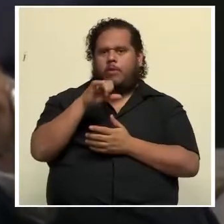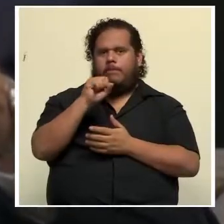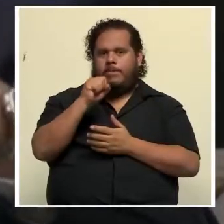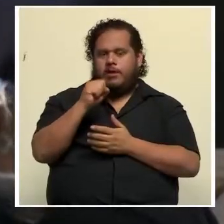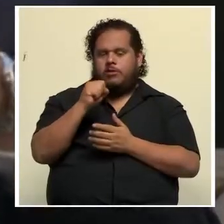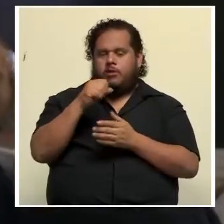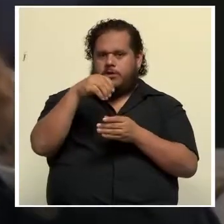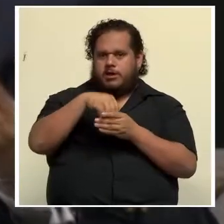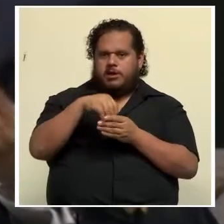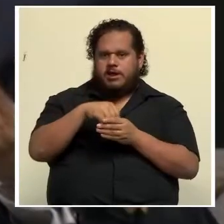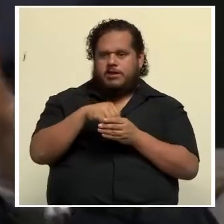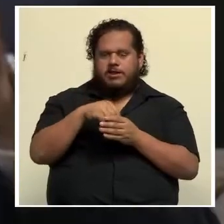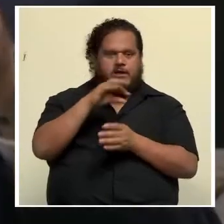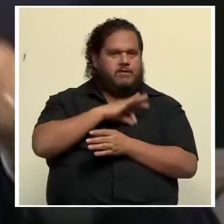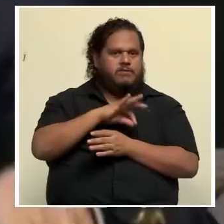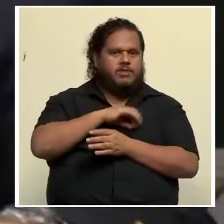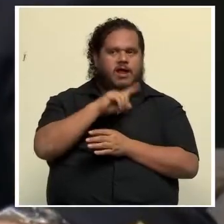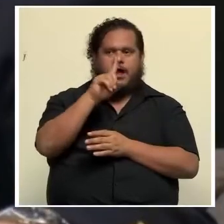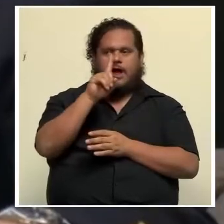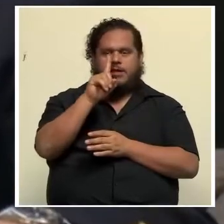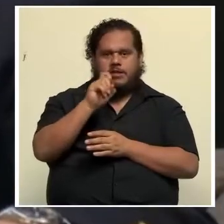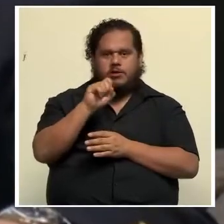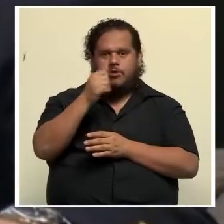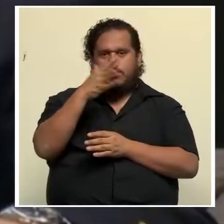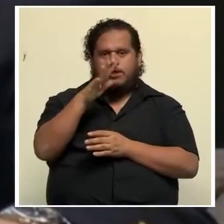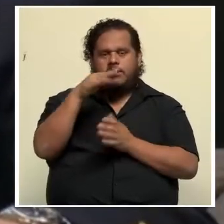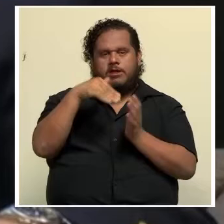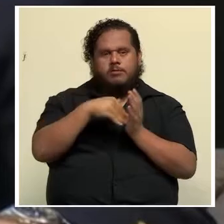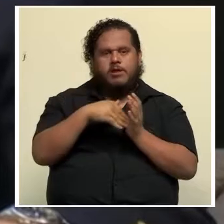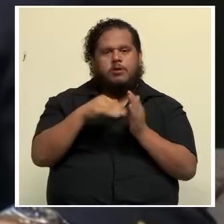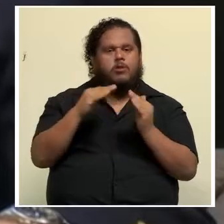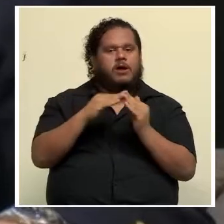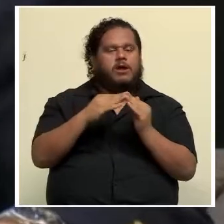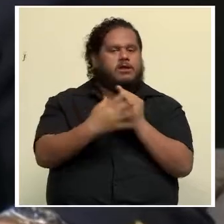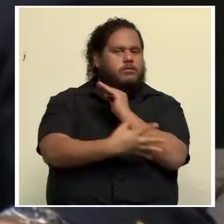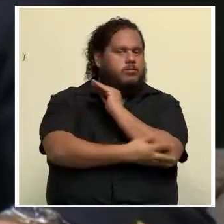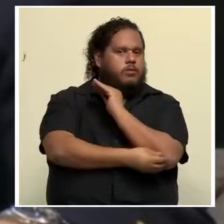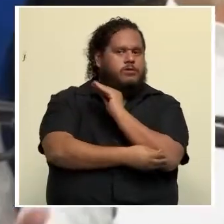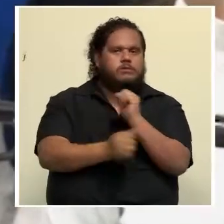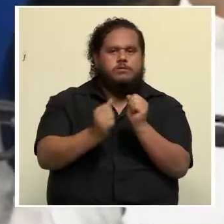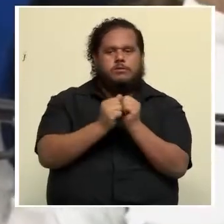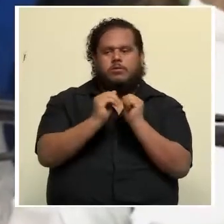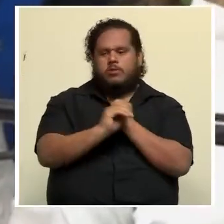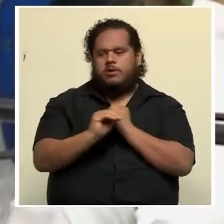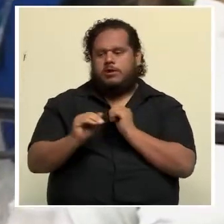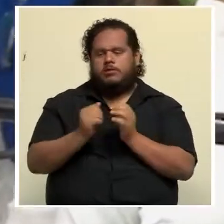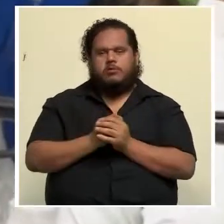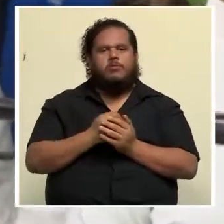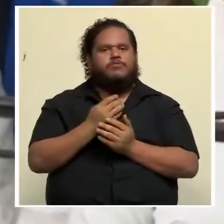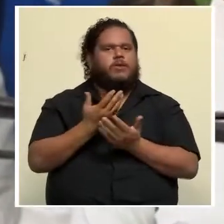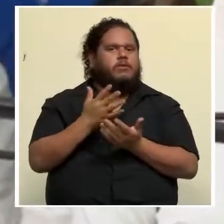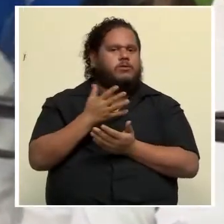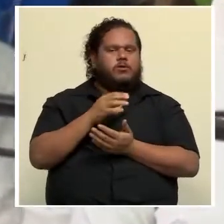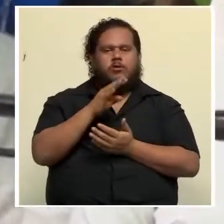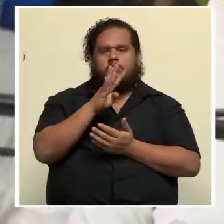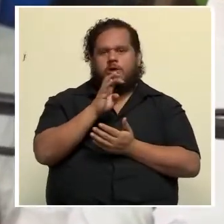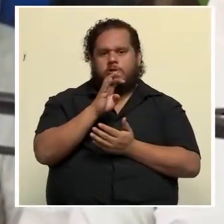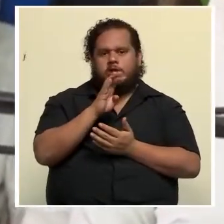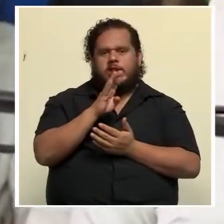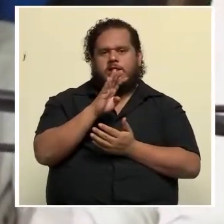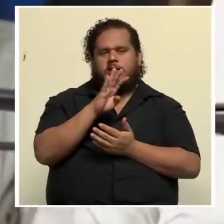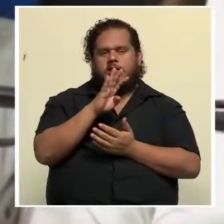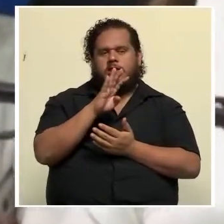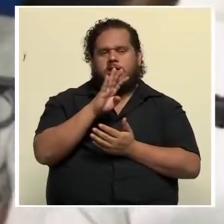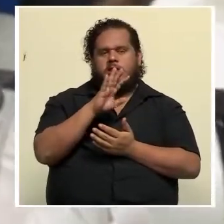que beneficiaría a 115.000 hogares pobres con niños, unas 415.000